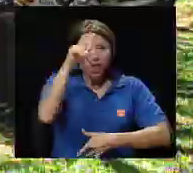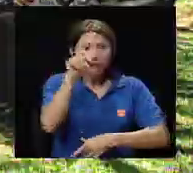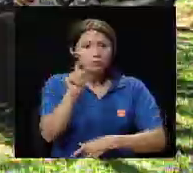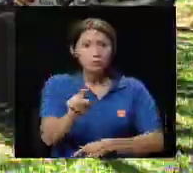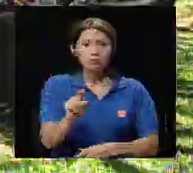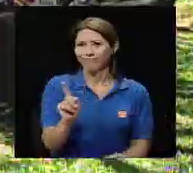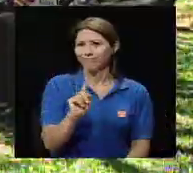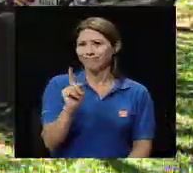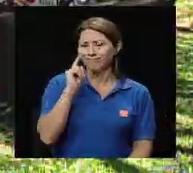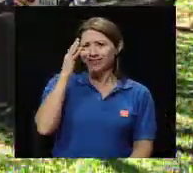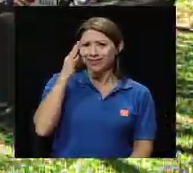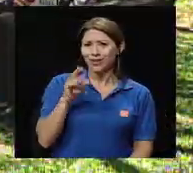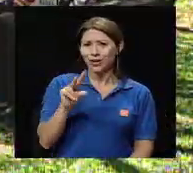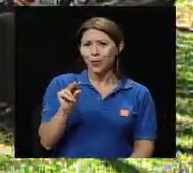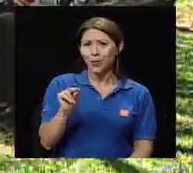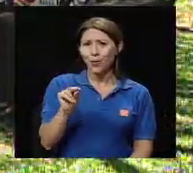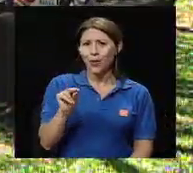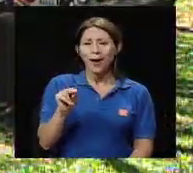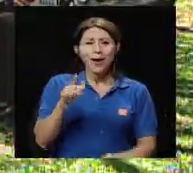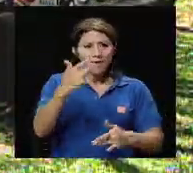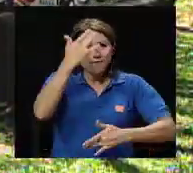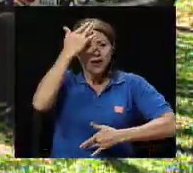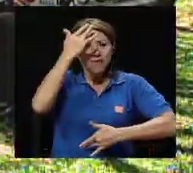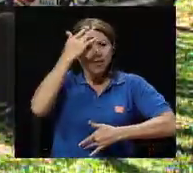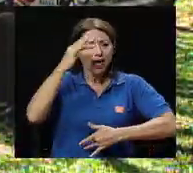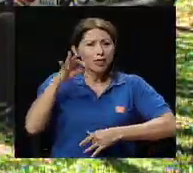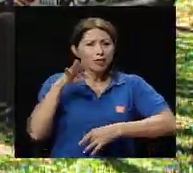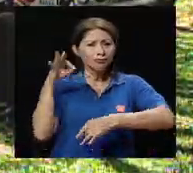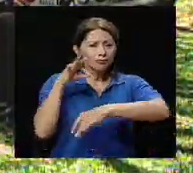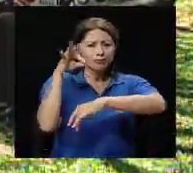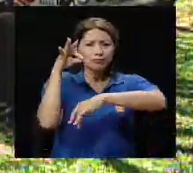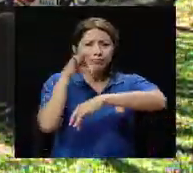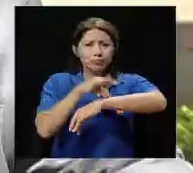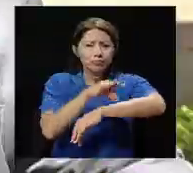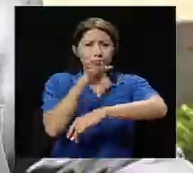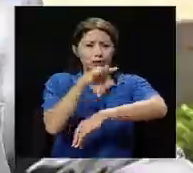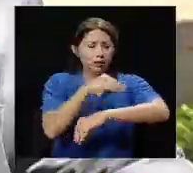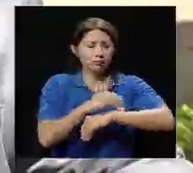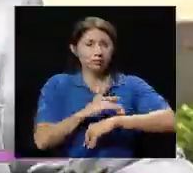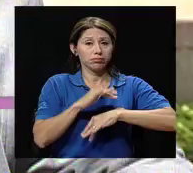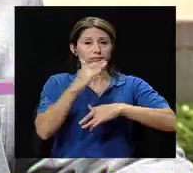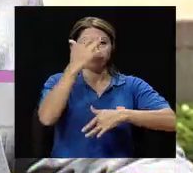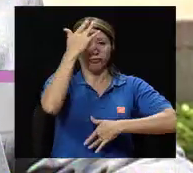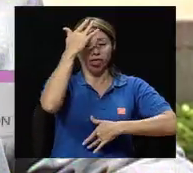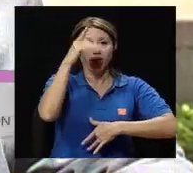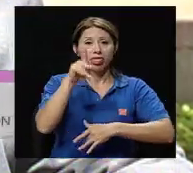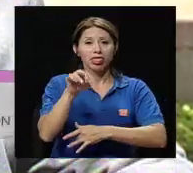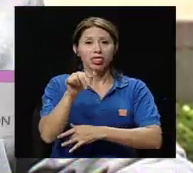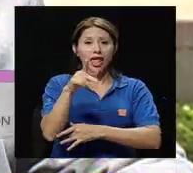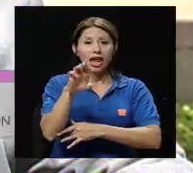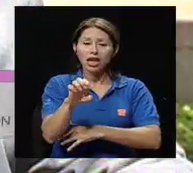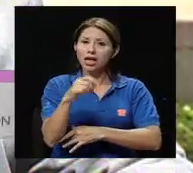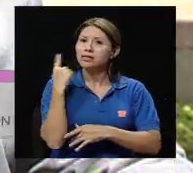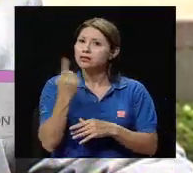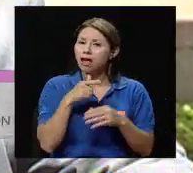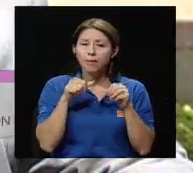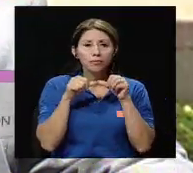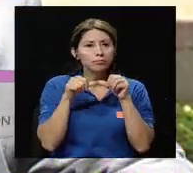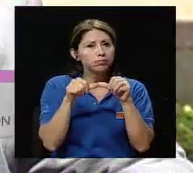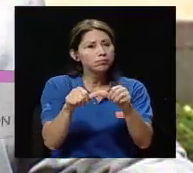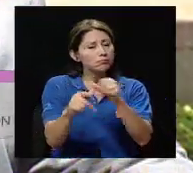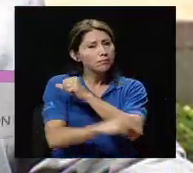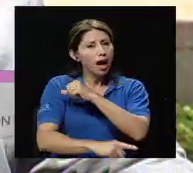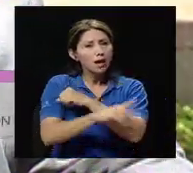Yo creo que no. O sea, el dengue es una amenaza permanente en el país y en la región